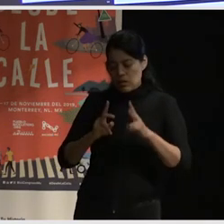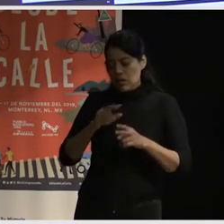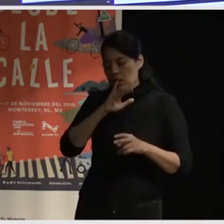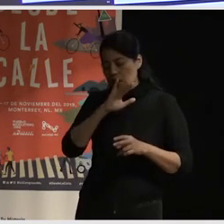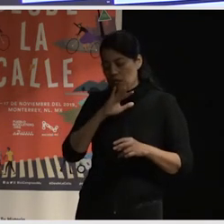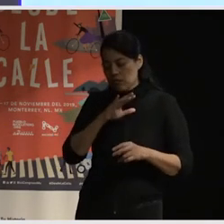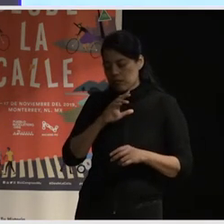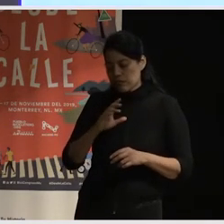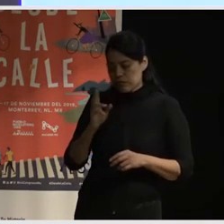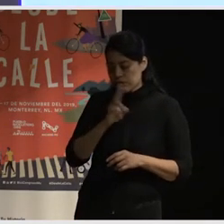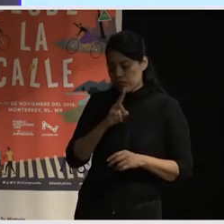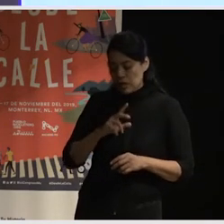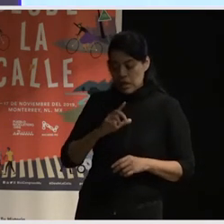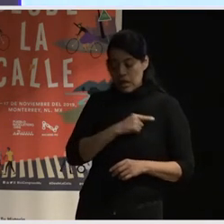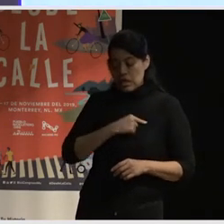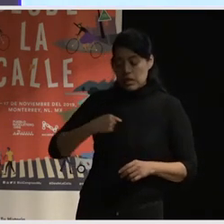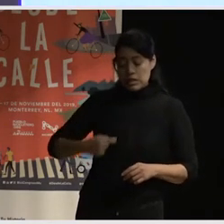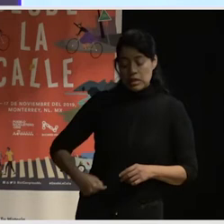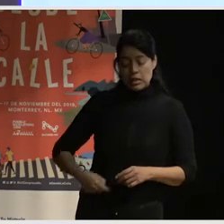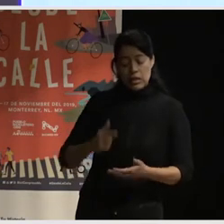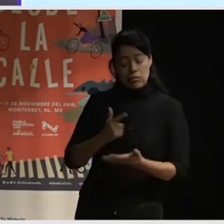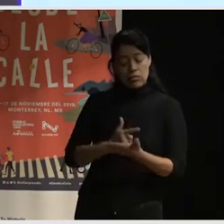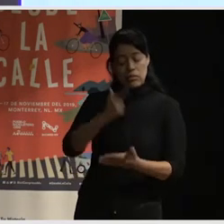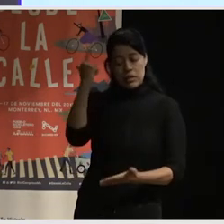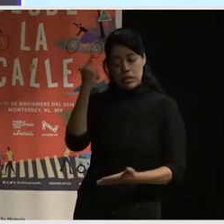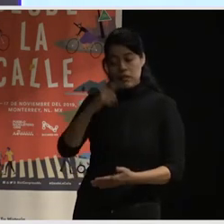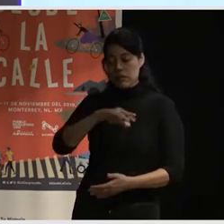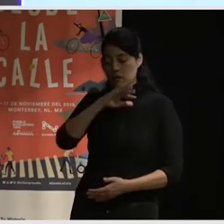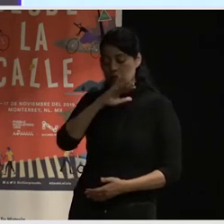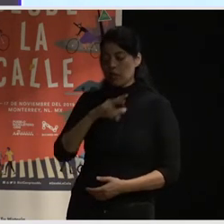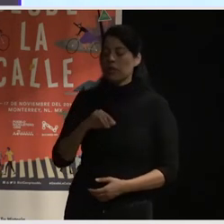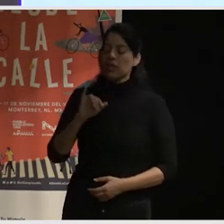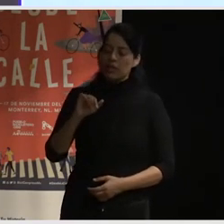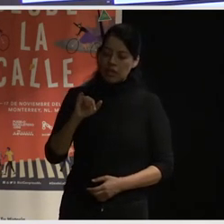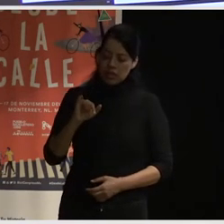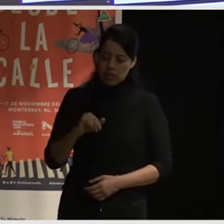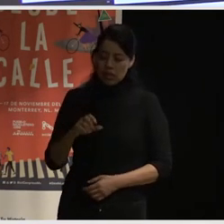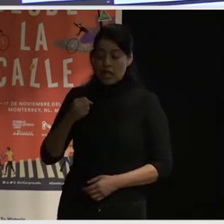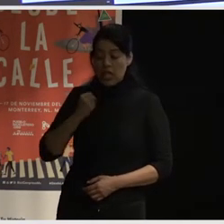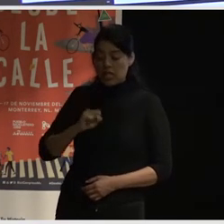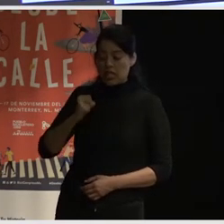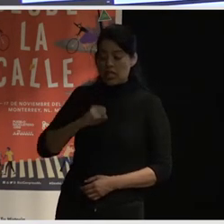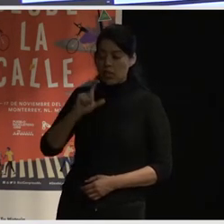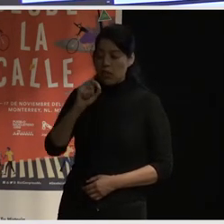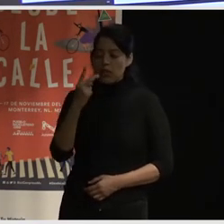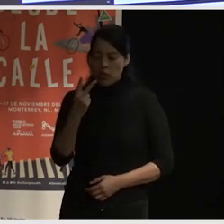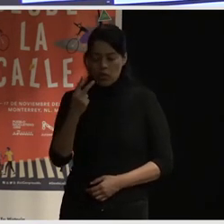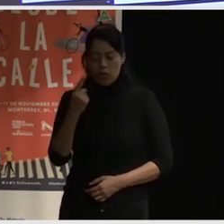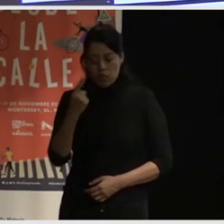gran contaminante del del siglo 21 sí pero si tú tomas en cuenta las contribuciones de